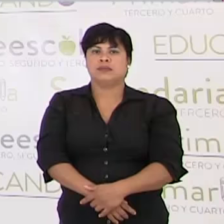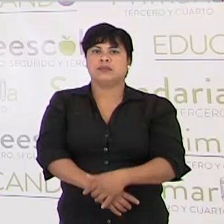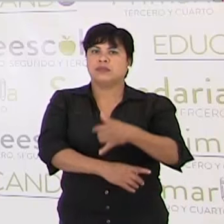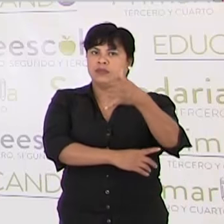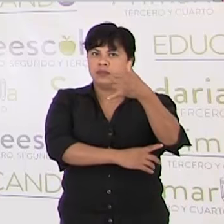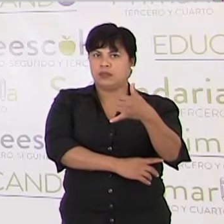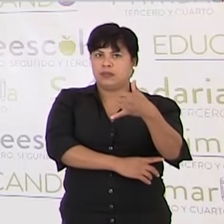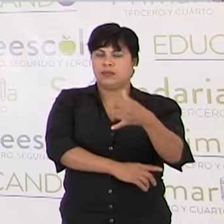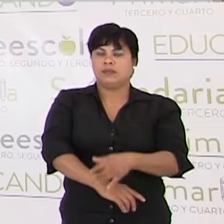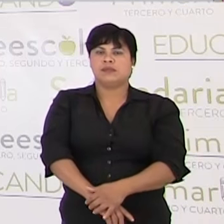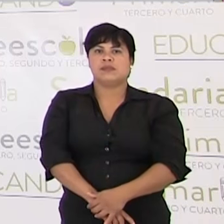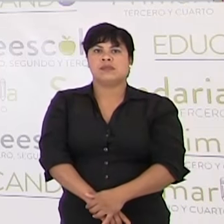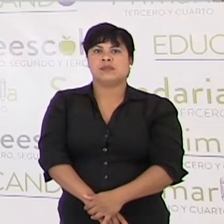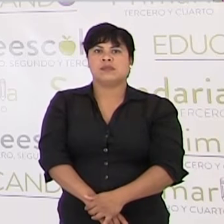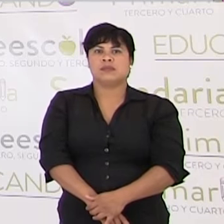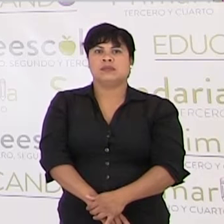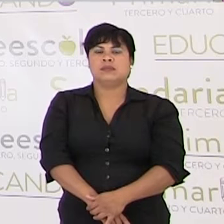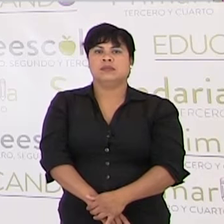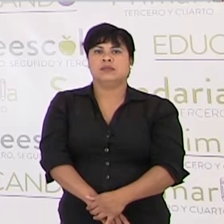3y.